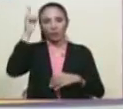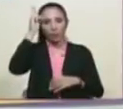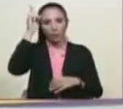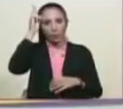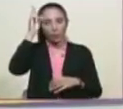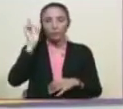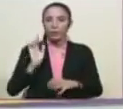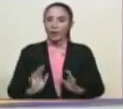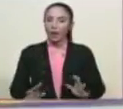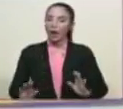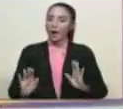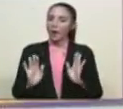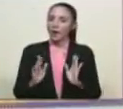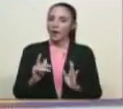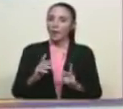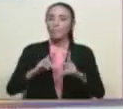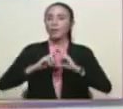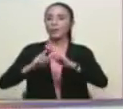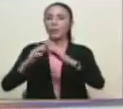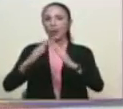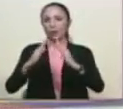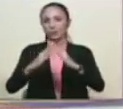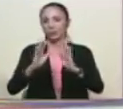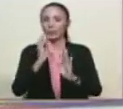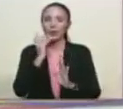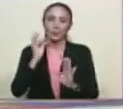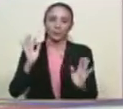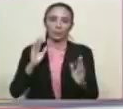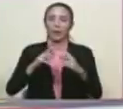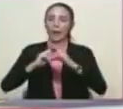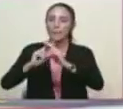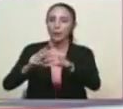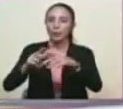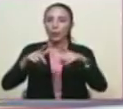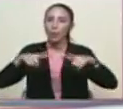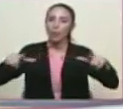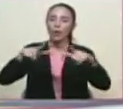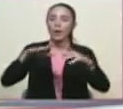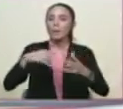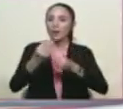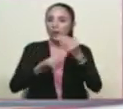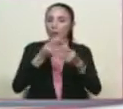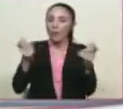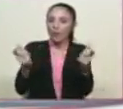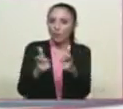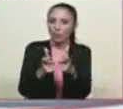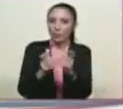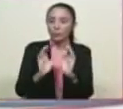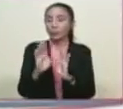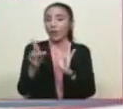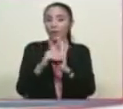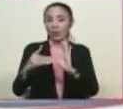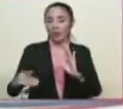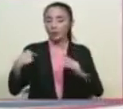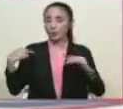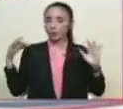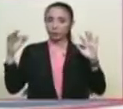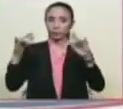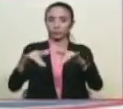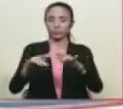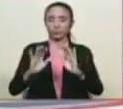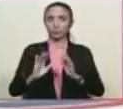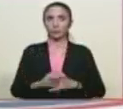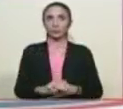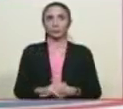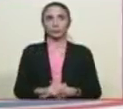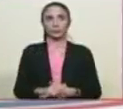él prestó la casa, pues. Esa fiesta, todos estamos con derecho a ir a esa fiesta. Y él puso la